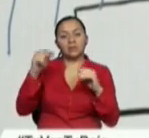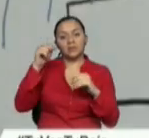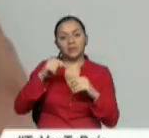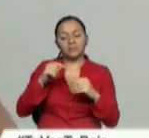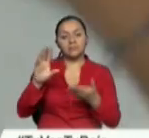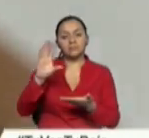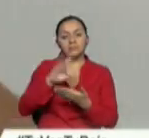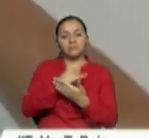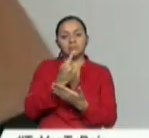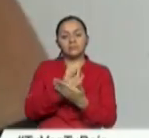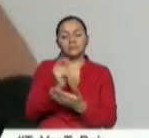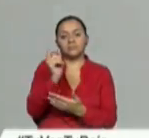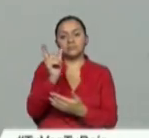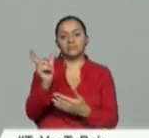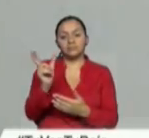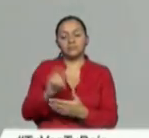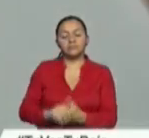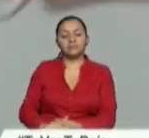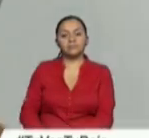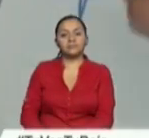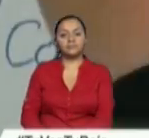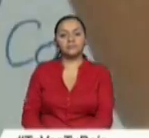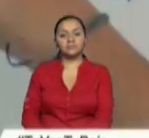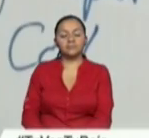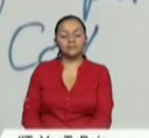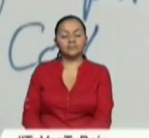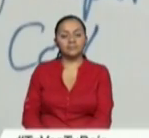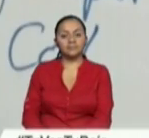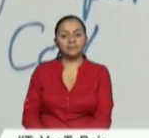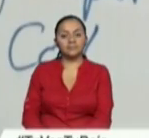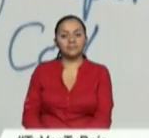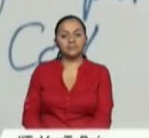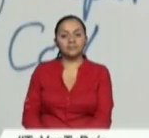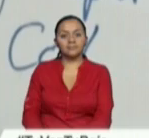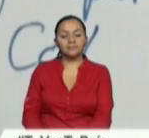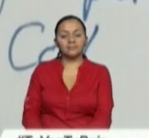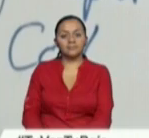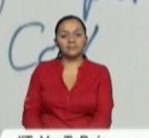la carga inalámbrica Carolina Díaz noticiero ciudadano